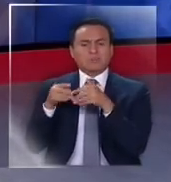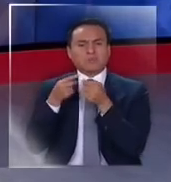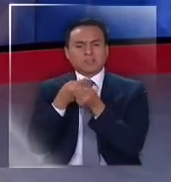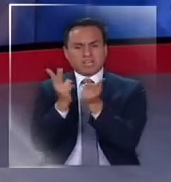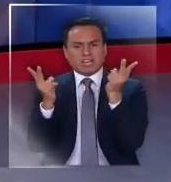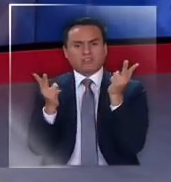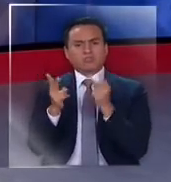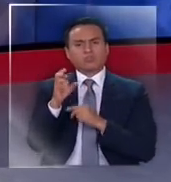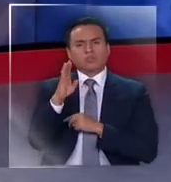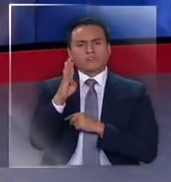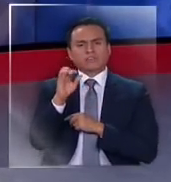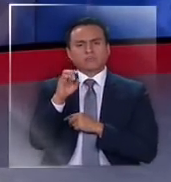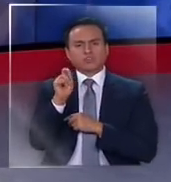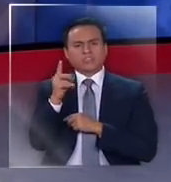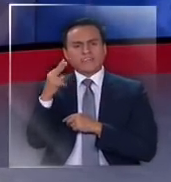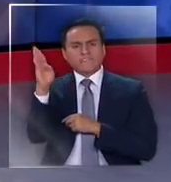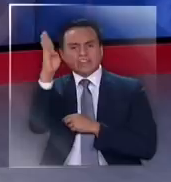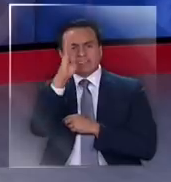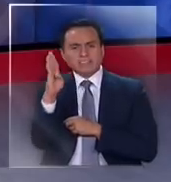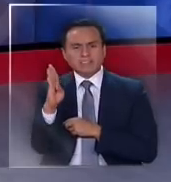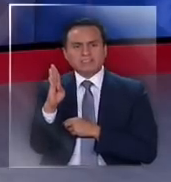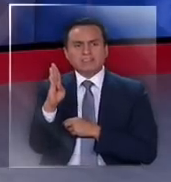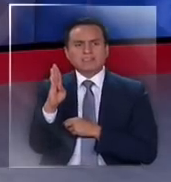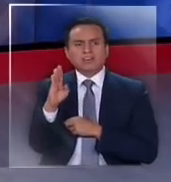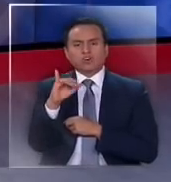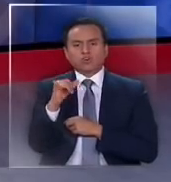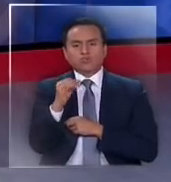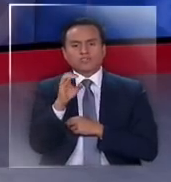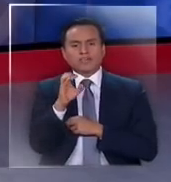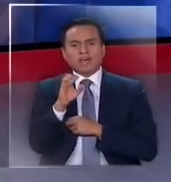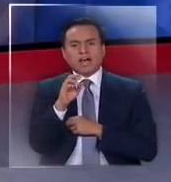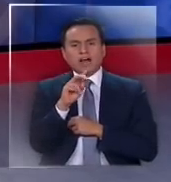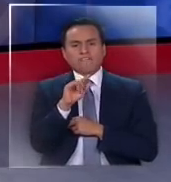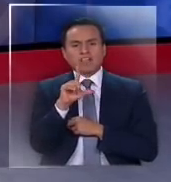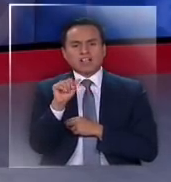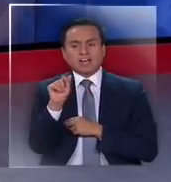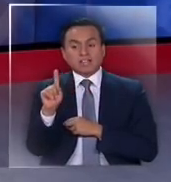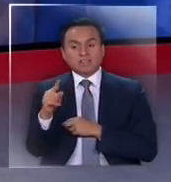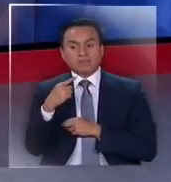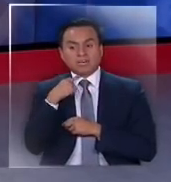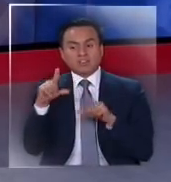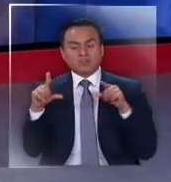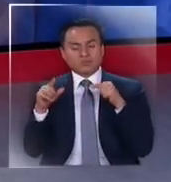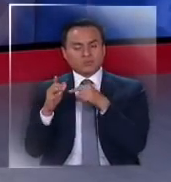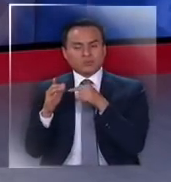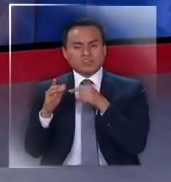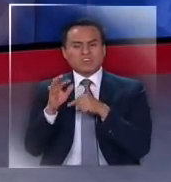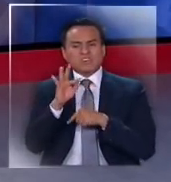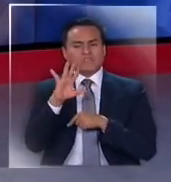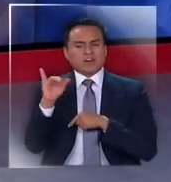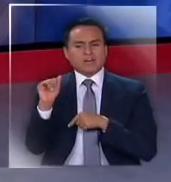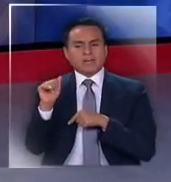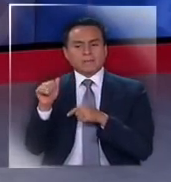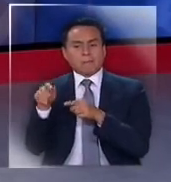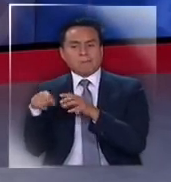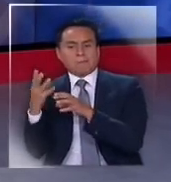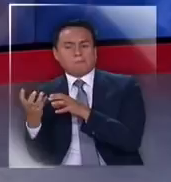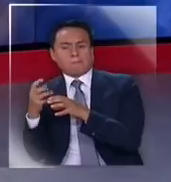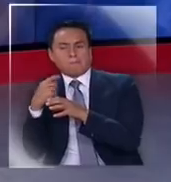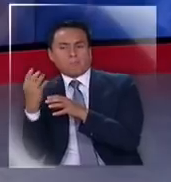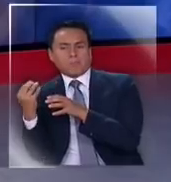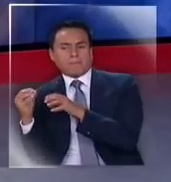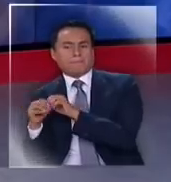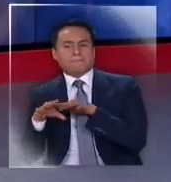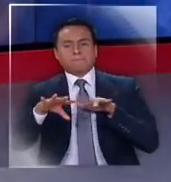por Globo Esporte de Brasil por parte de José Ávila, un implicado en el caso FIFA que filtró estas